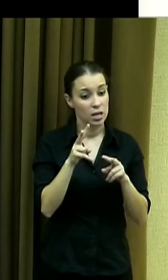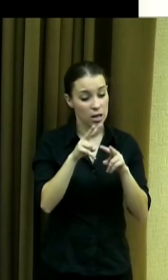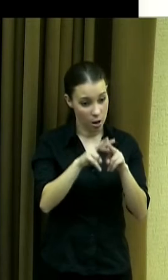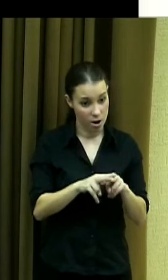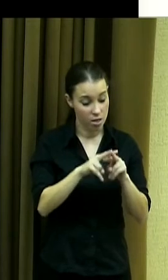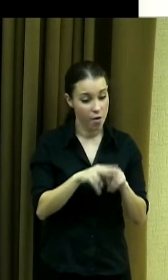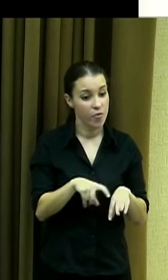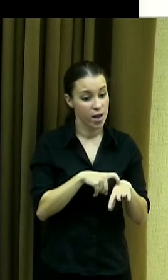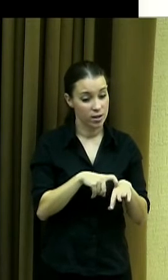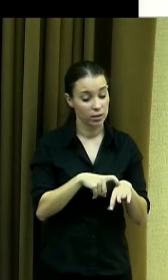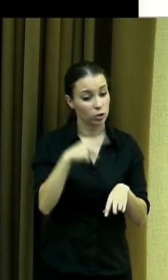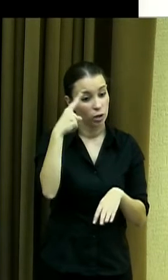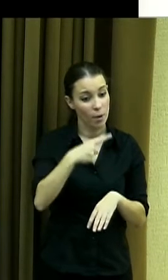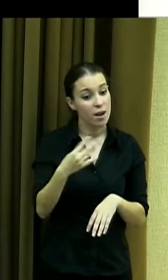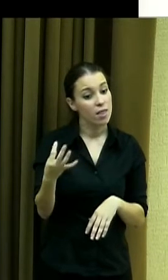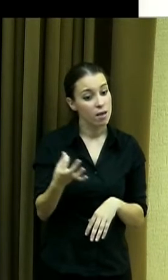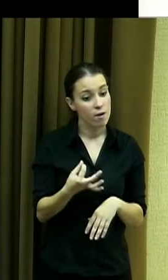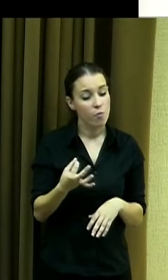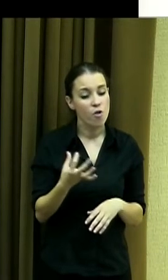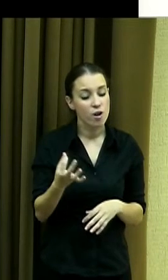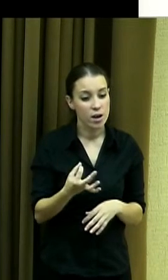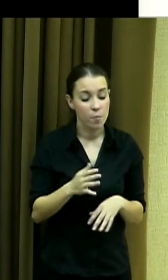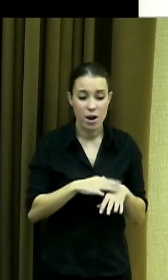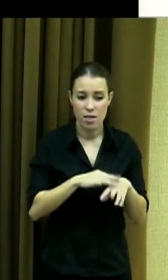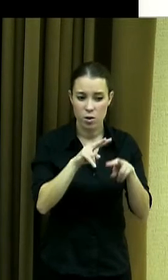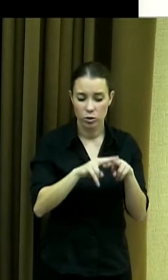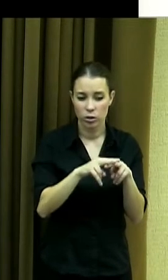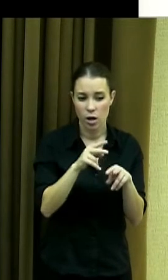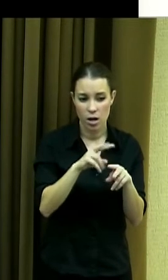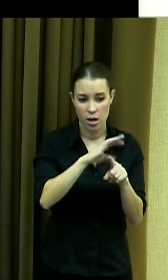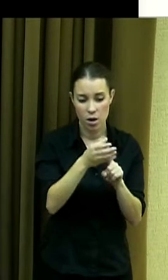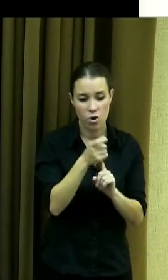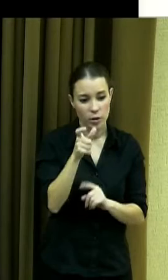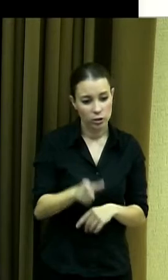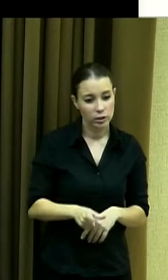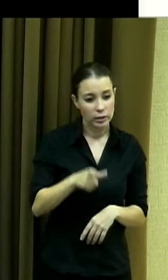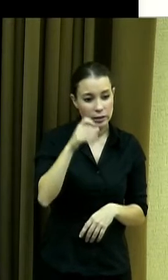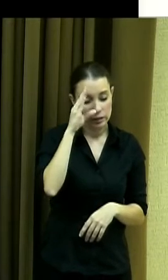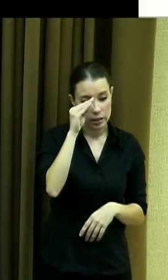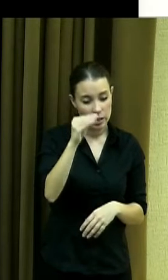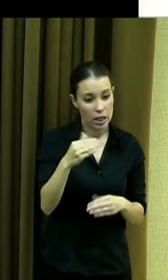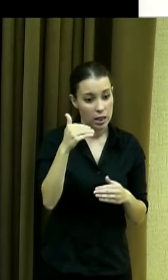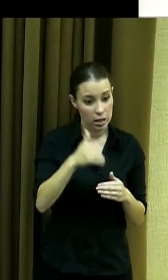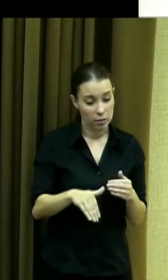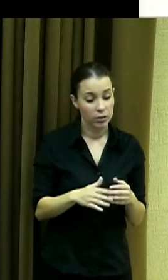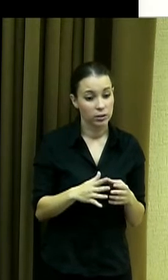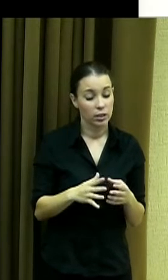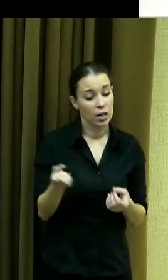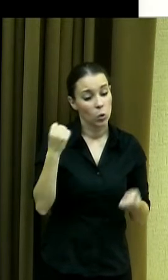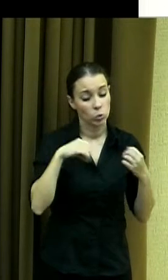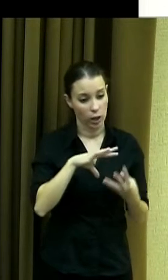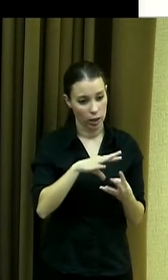del criterio que tenemos que tener en cuenta a la hora de diagnosticar a una persona con inteligencia límite es el nivel de conducta adaptativa que